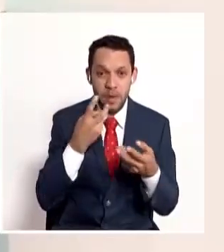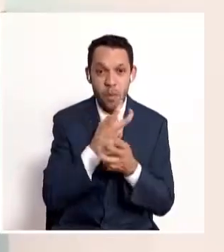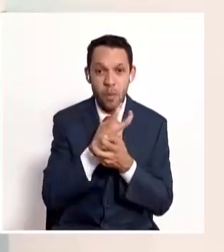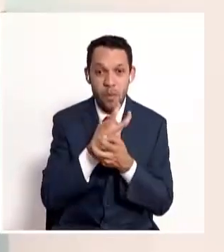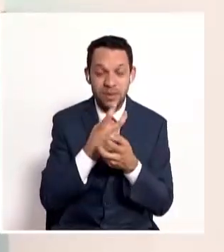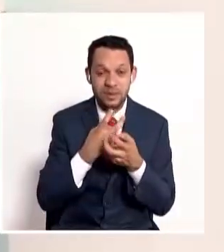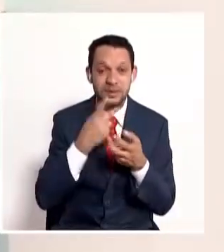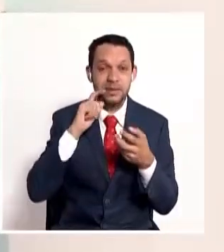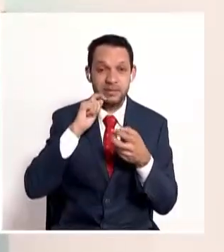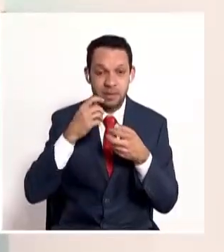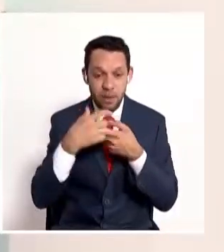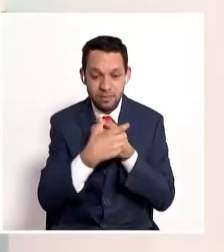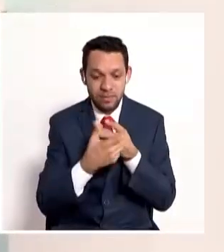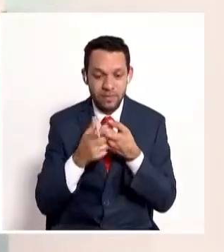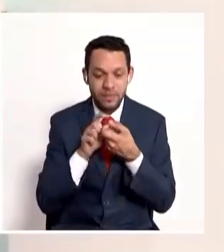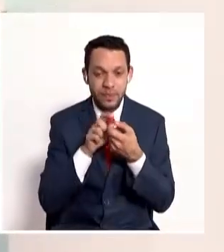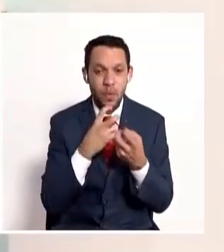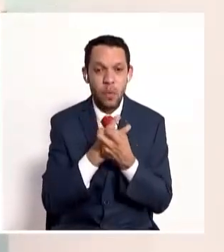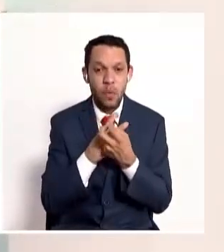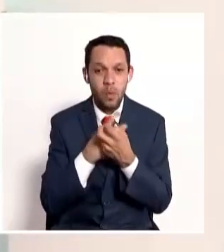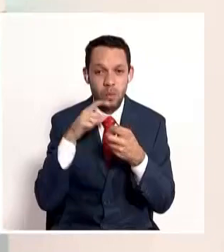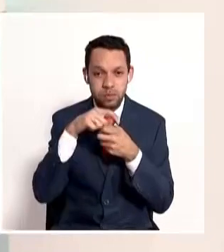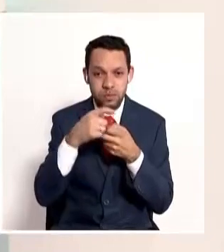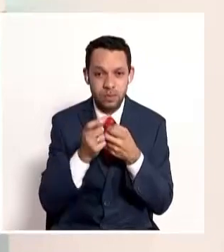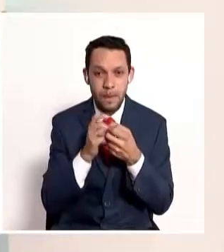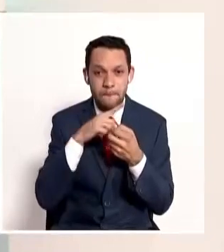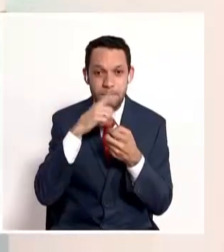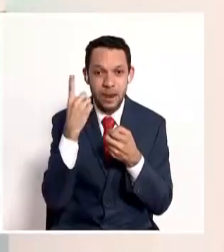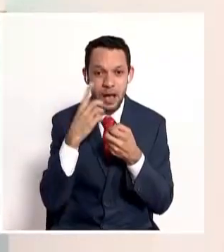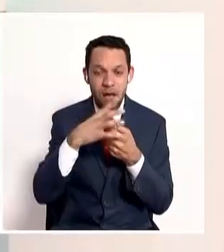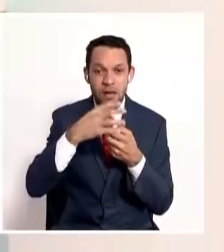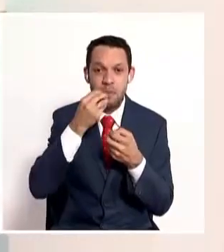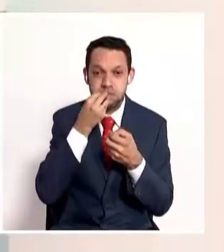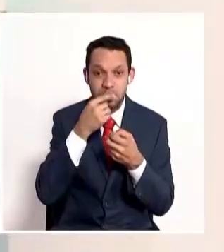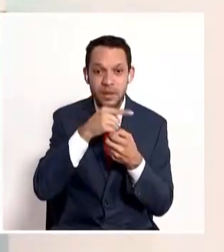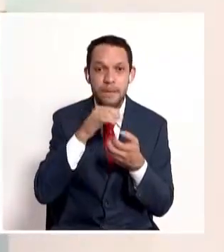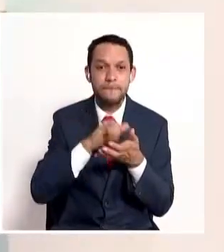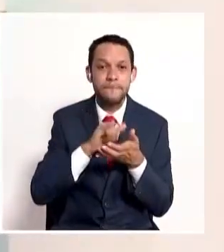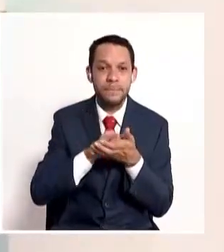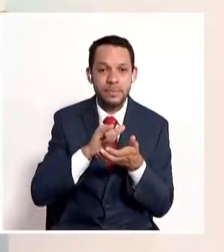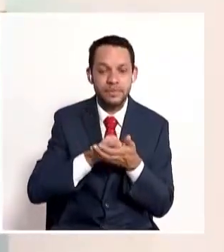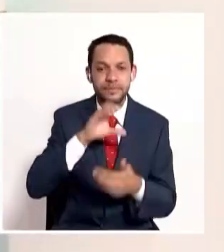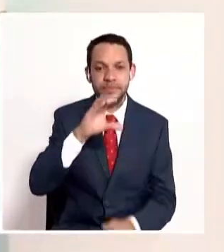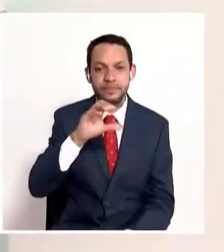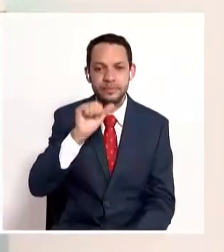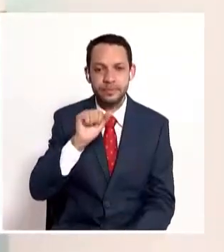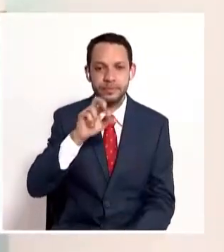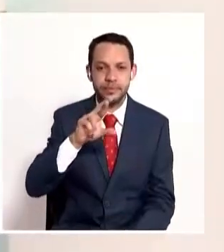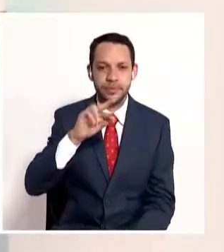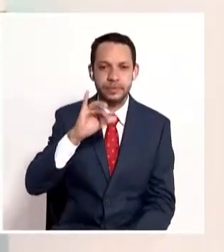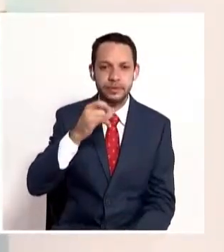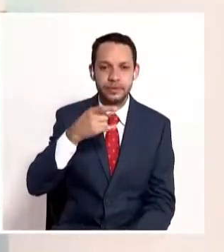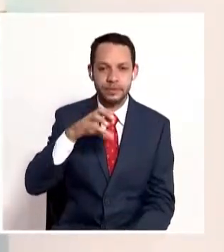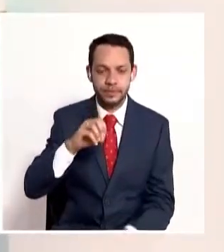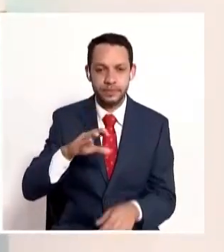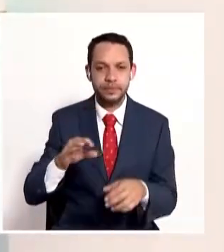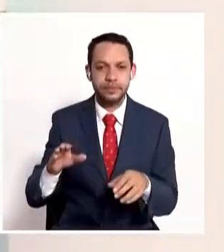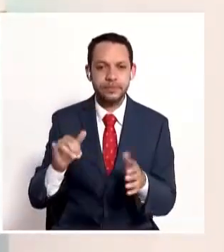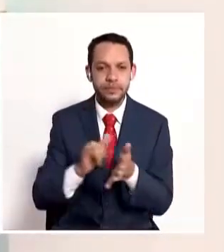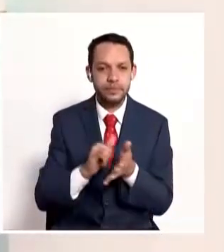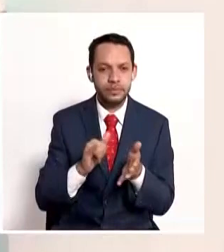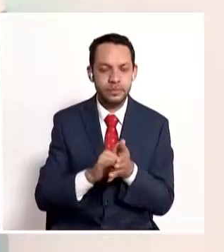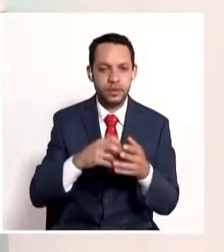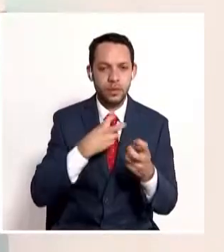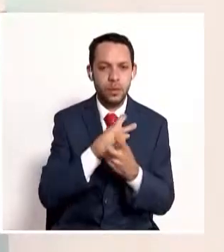como amortiguador y permite que haya una buena que hay un buen movimiento que no haya fricción entre hueso y hueso lo que va a permitir que haya